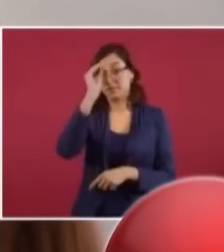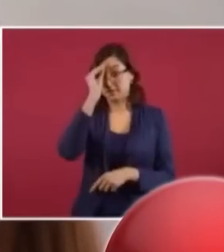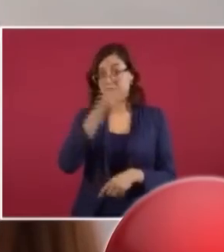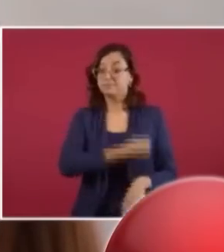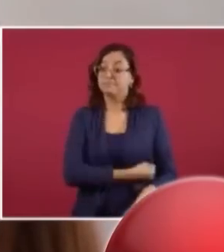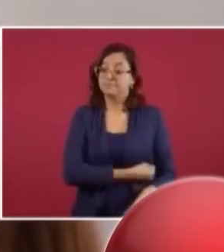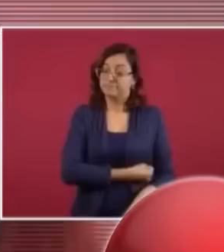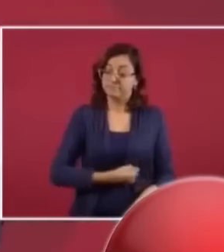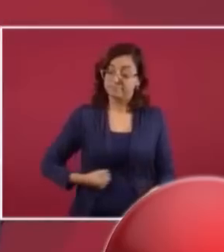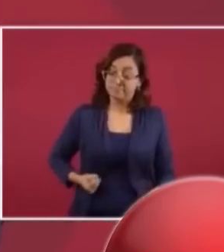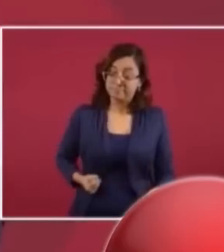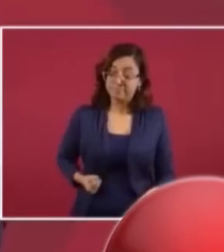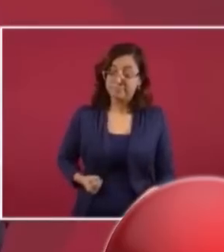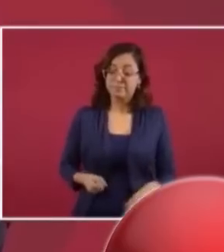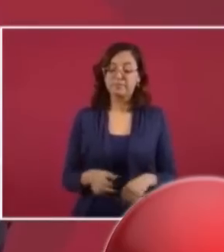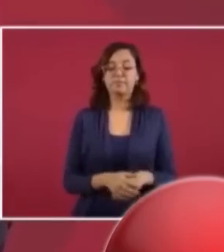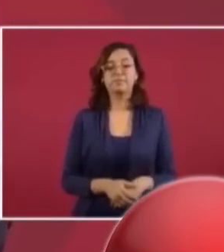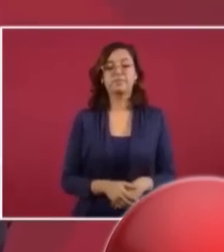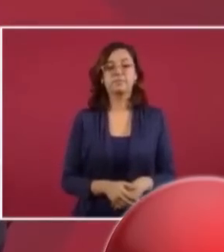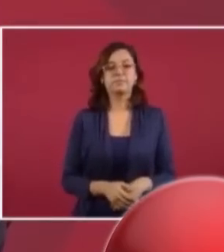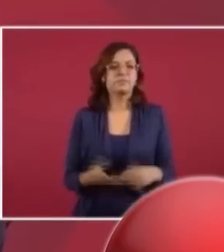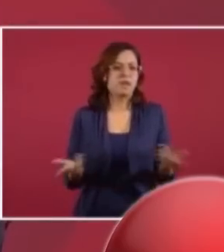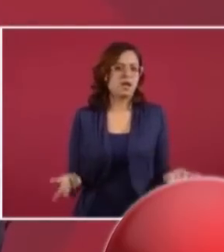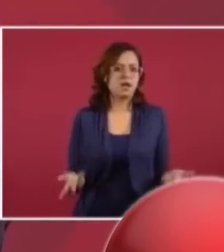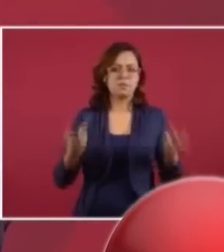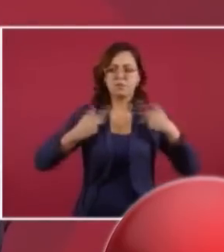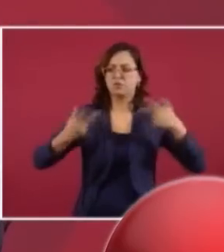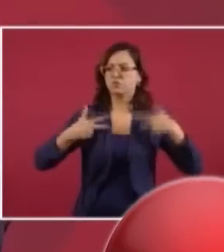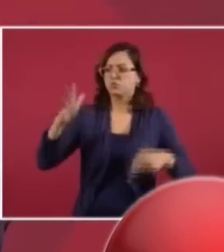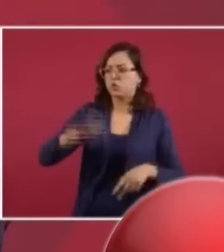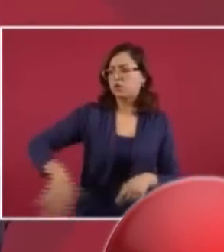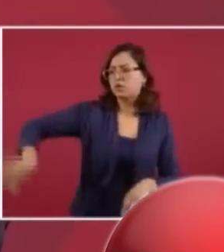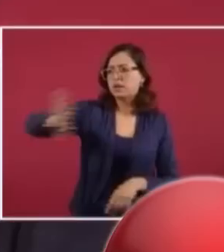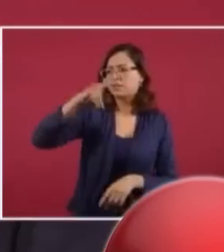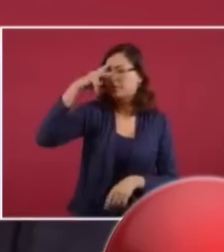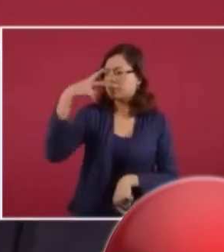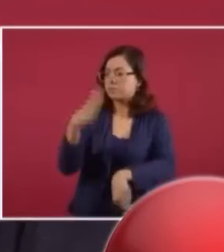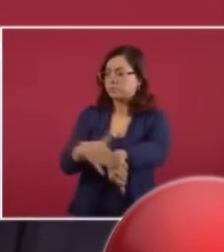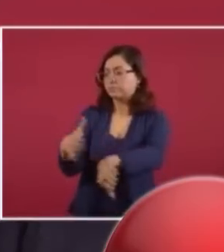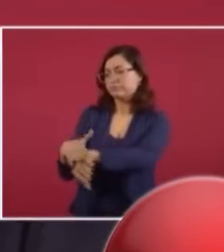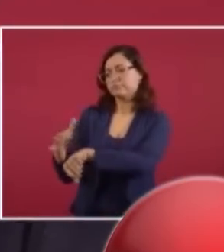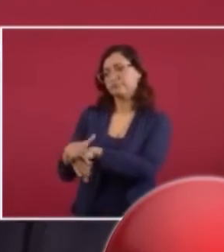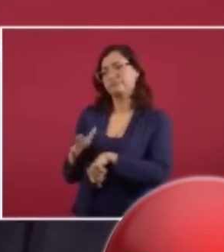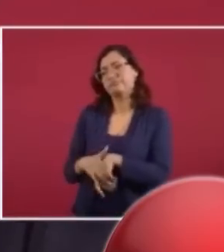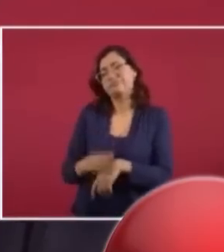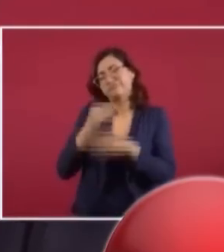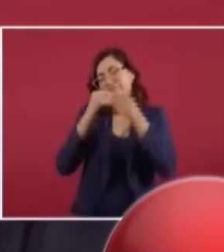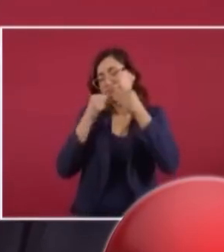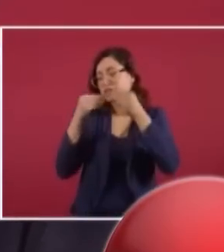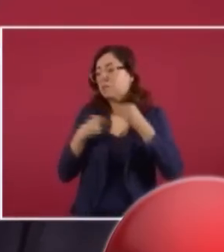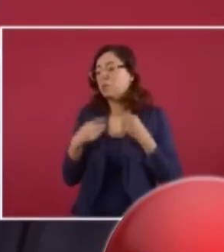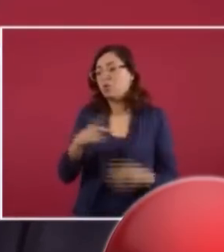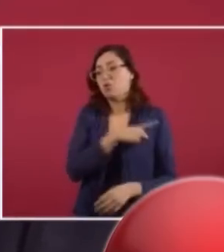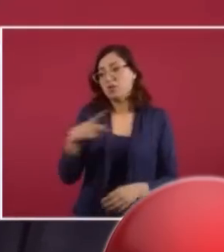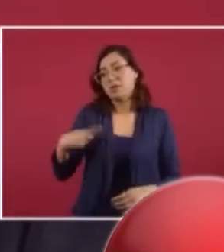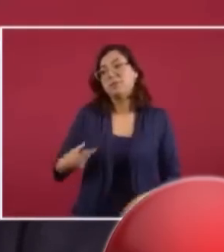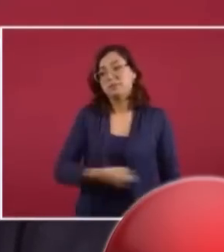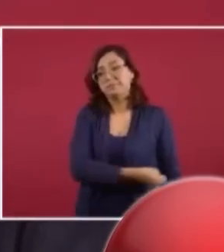antes. ¿Qué le decían al pueblo de México? Que había que apretarse el cinturón,